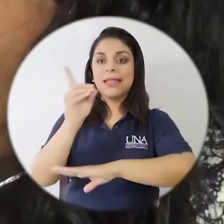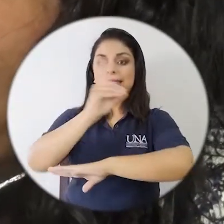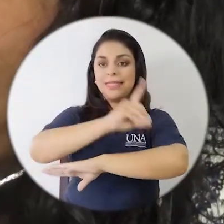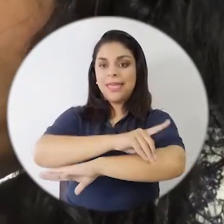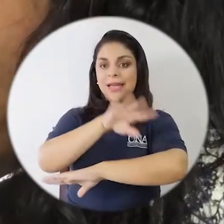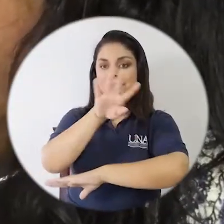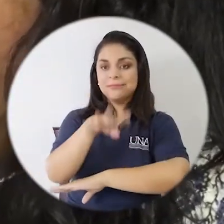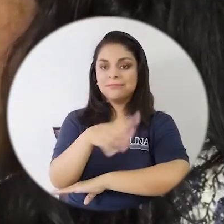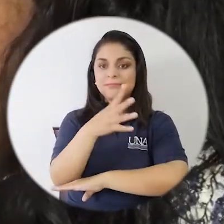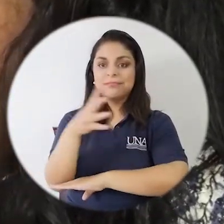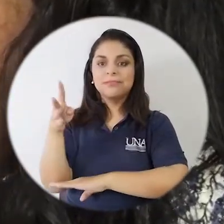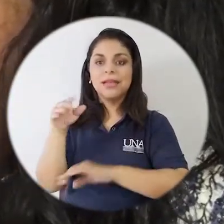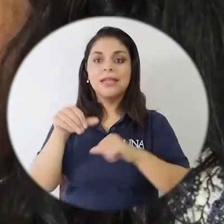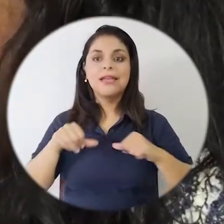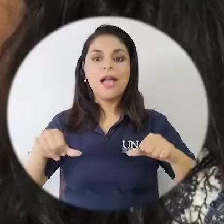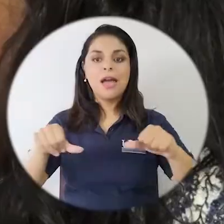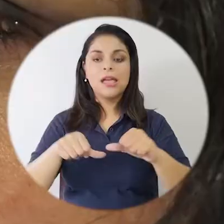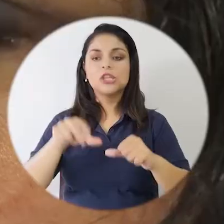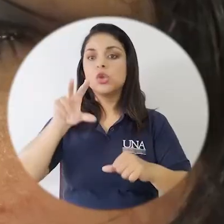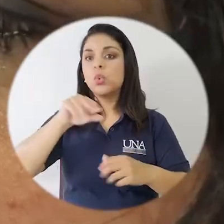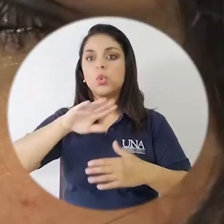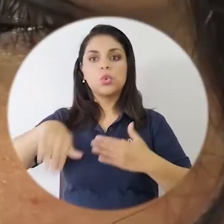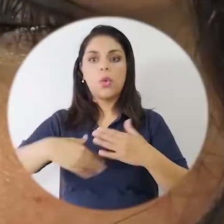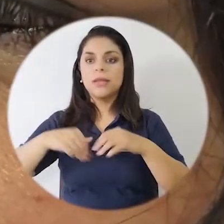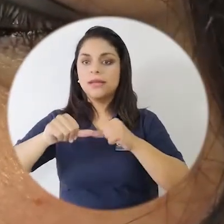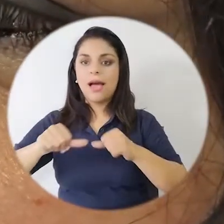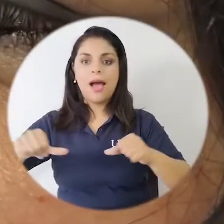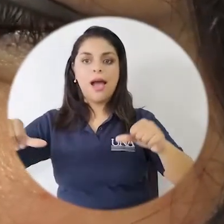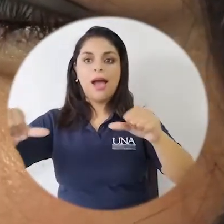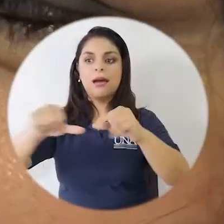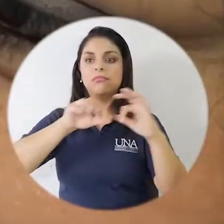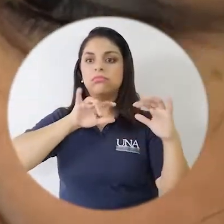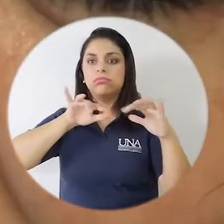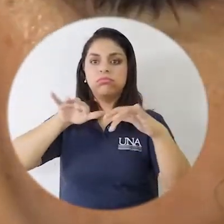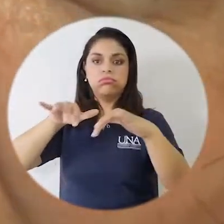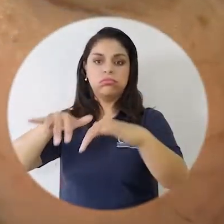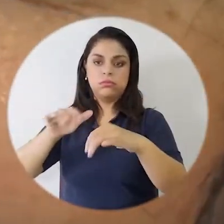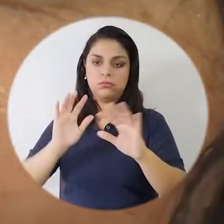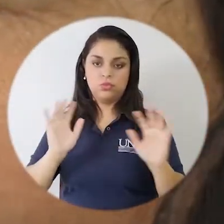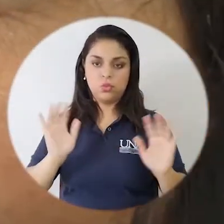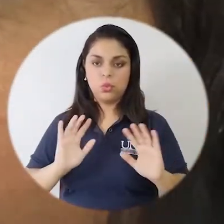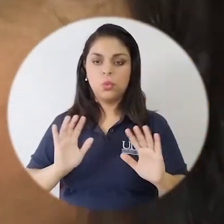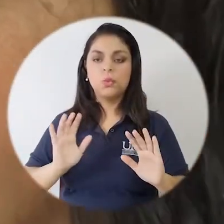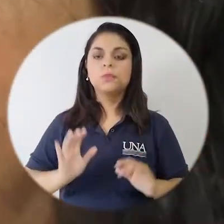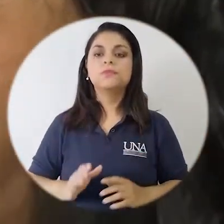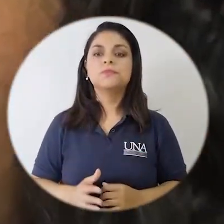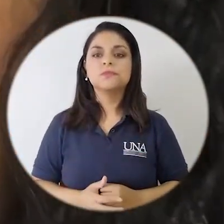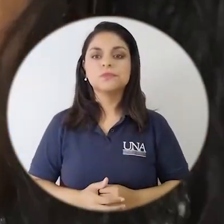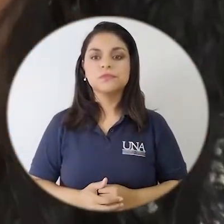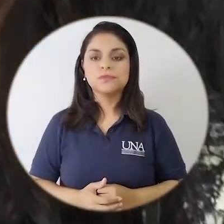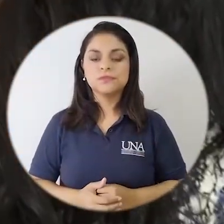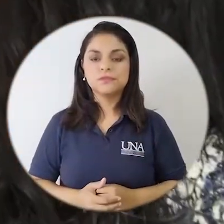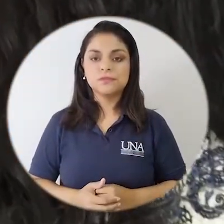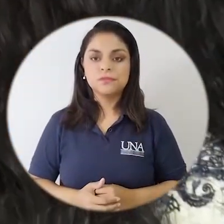organización respecto a los días y las áreas. No todas las áreas, por ejemplo, de las